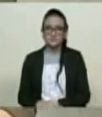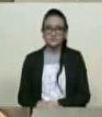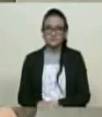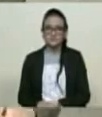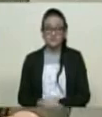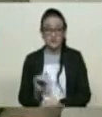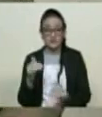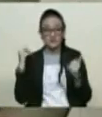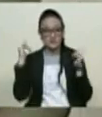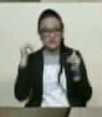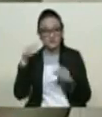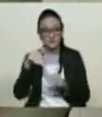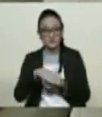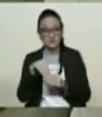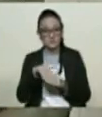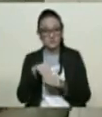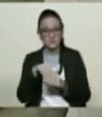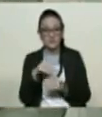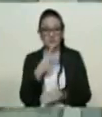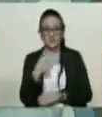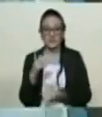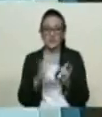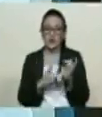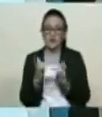de las elecciones el 22 de abril.